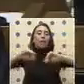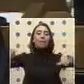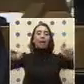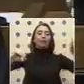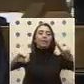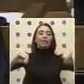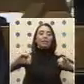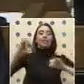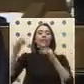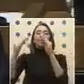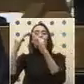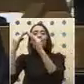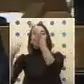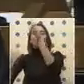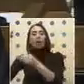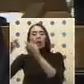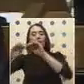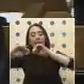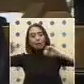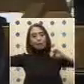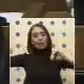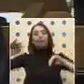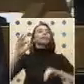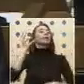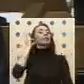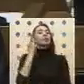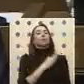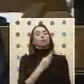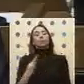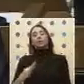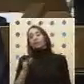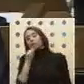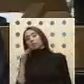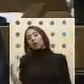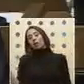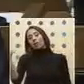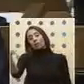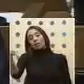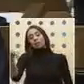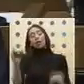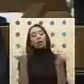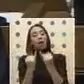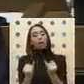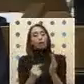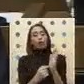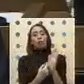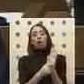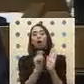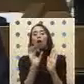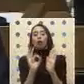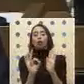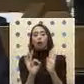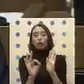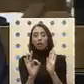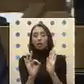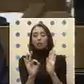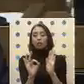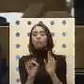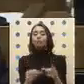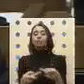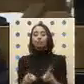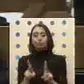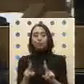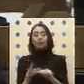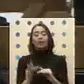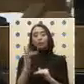fórmula que se ha llegado a acuerdo, la fórmula que se ha planteado, señora ministra, por su intermedio, señor presidente, es la correcta, por cuanto va a